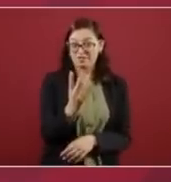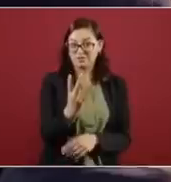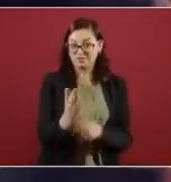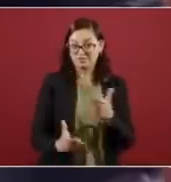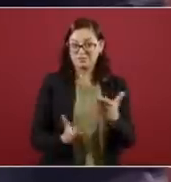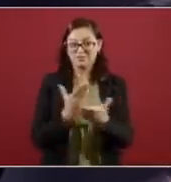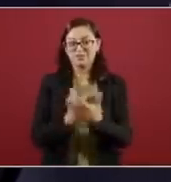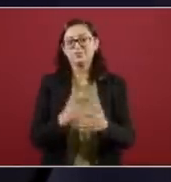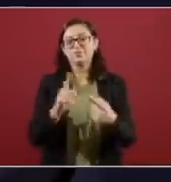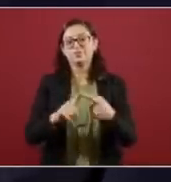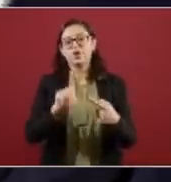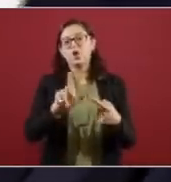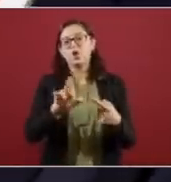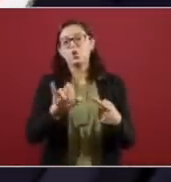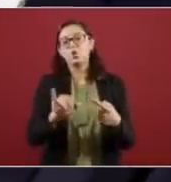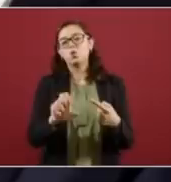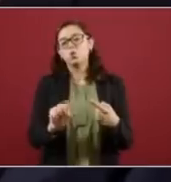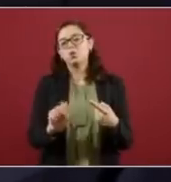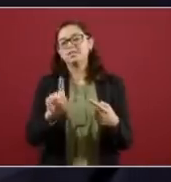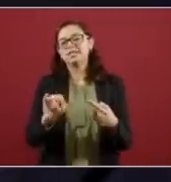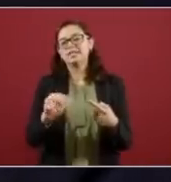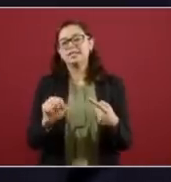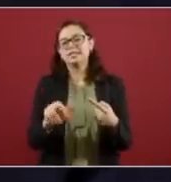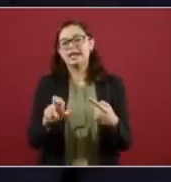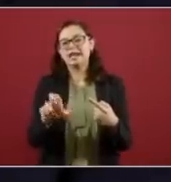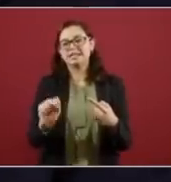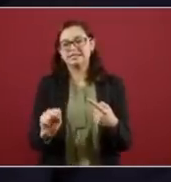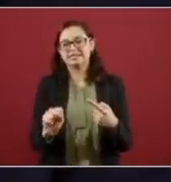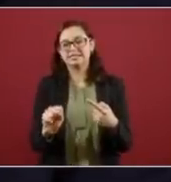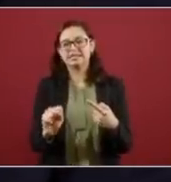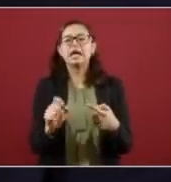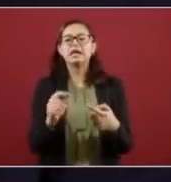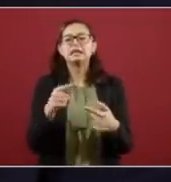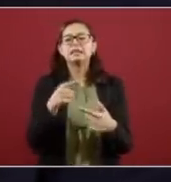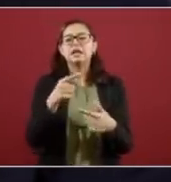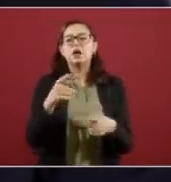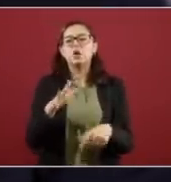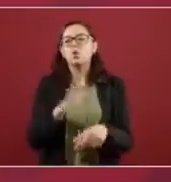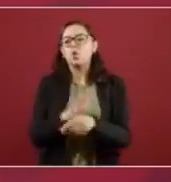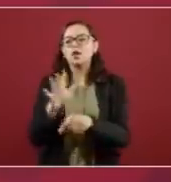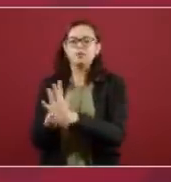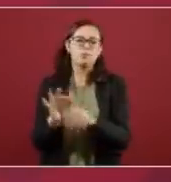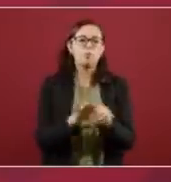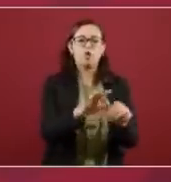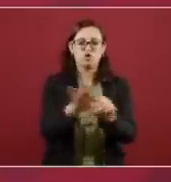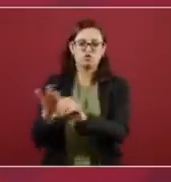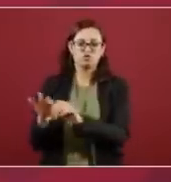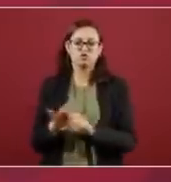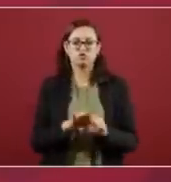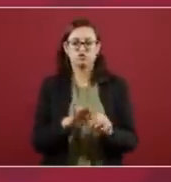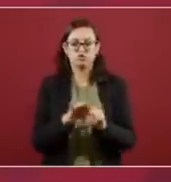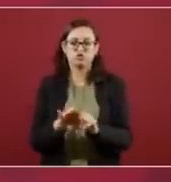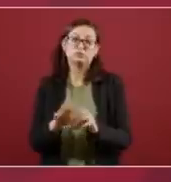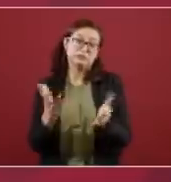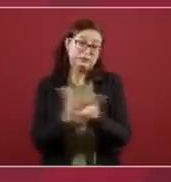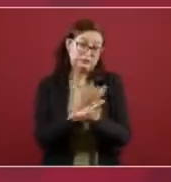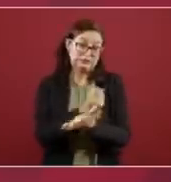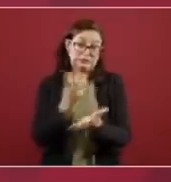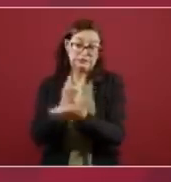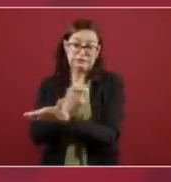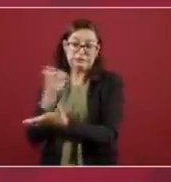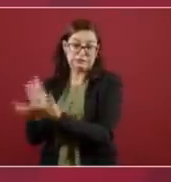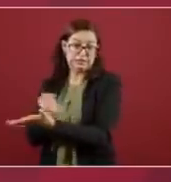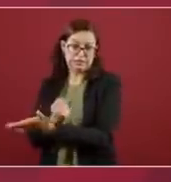luis linares a pata los que obtuvieron más votos y ganaron